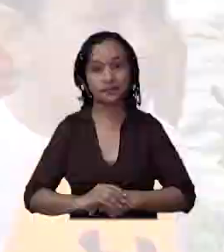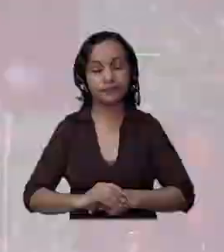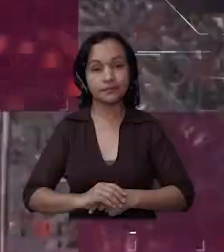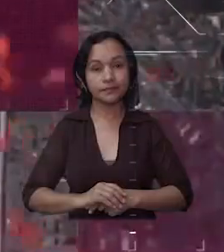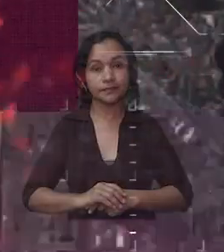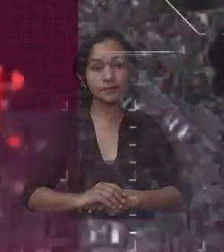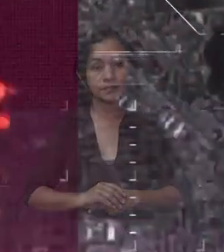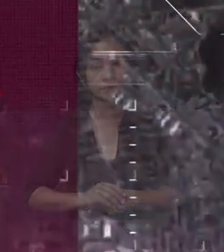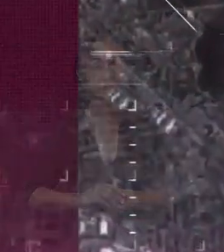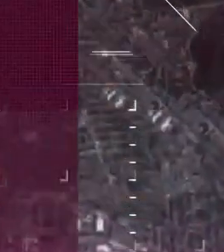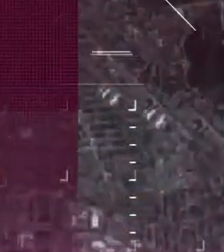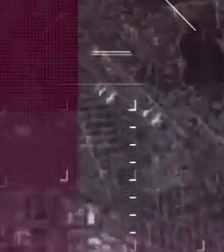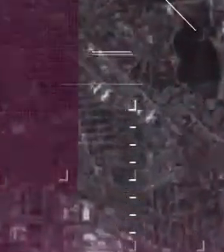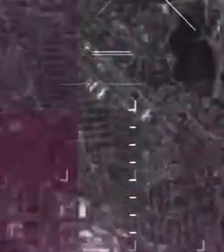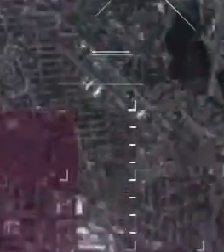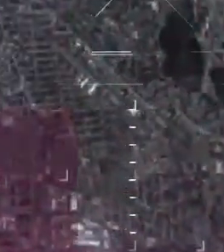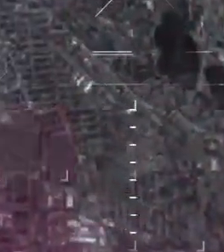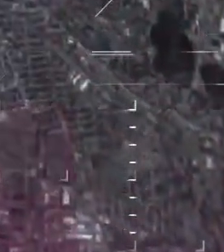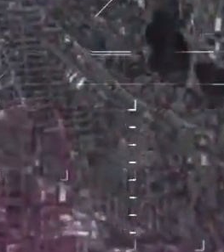sociedades.